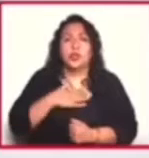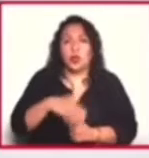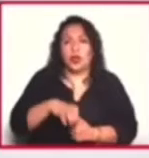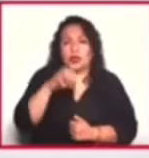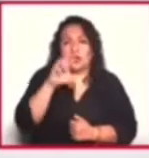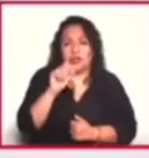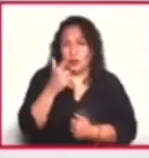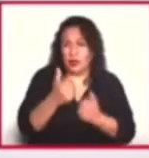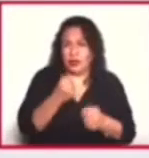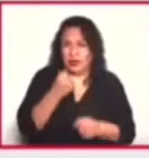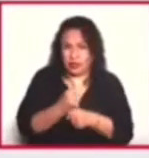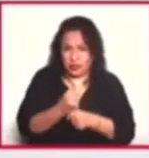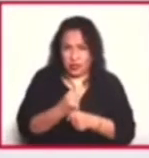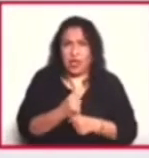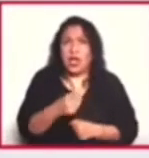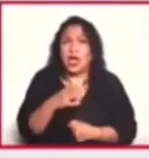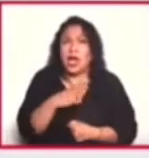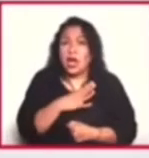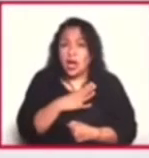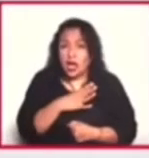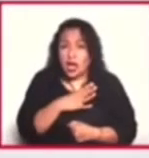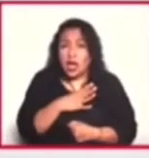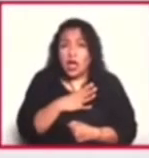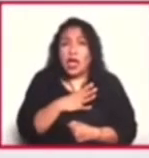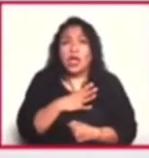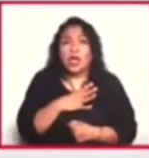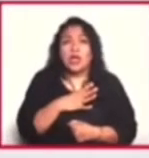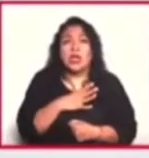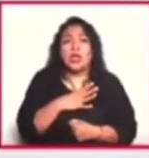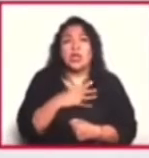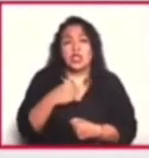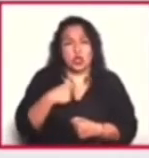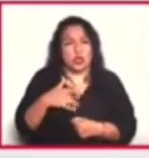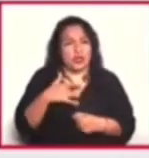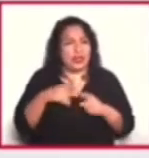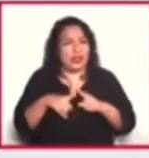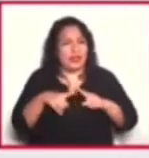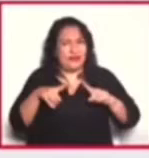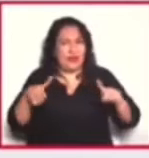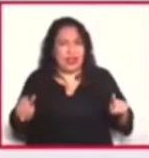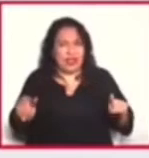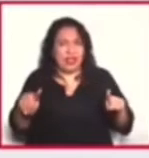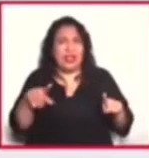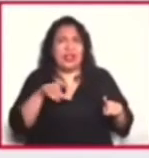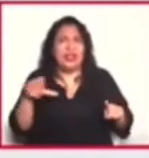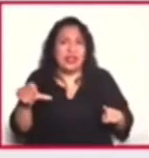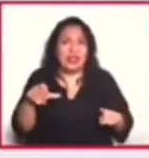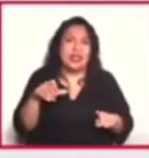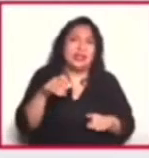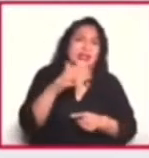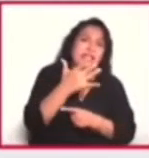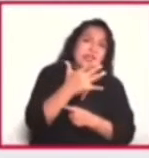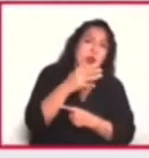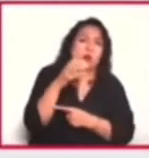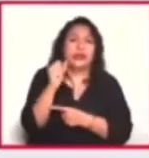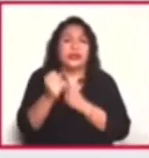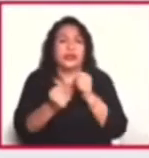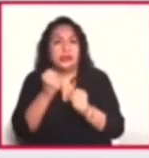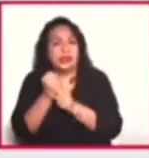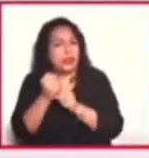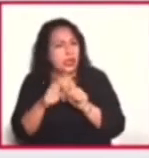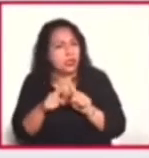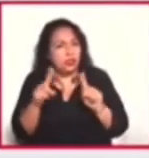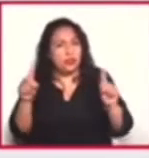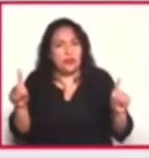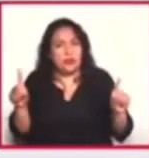tengo una manera de estar diferente de lo que se vivía a 50 o 60 años atrás en el